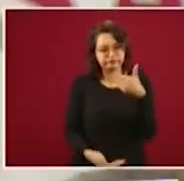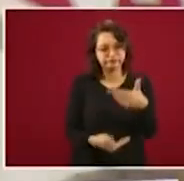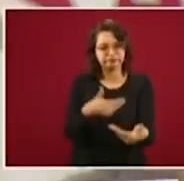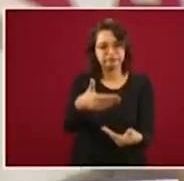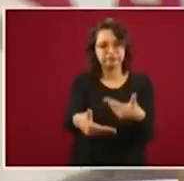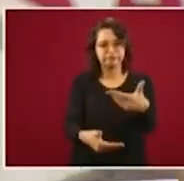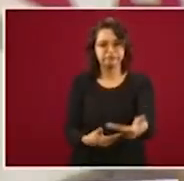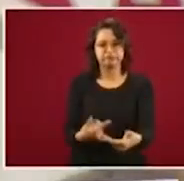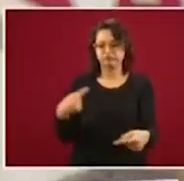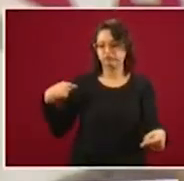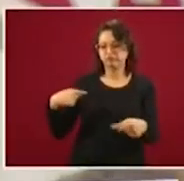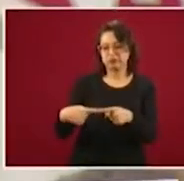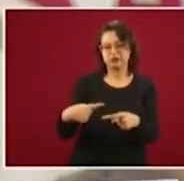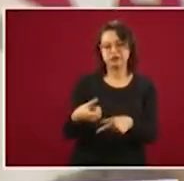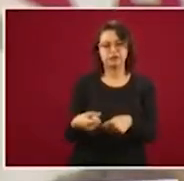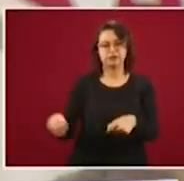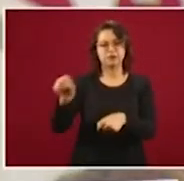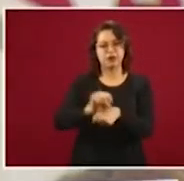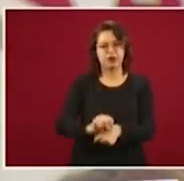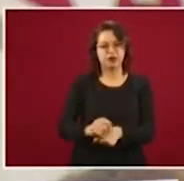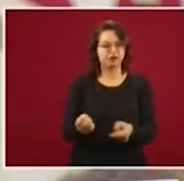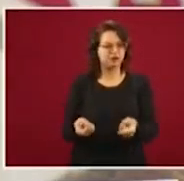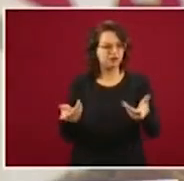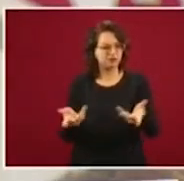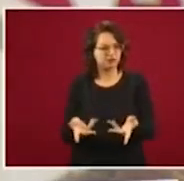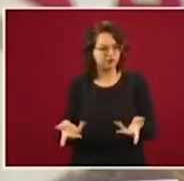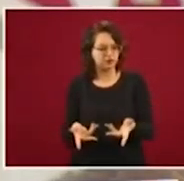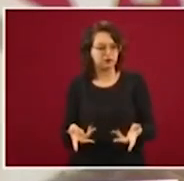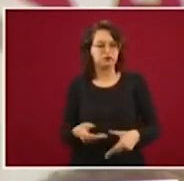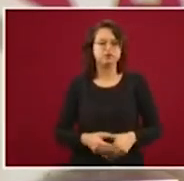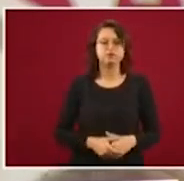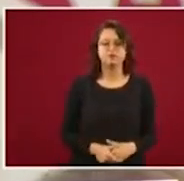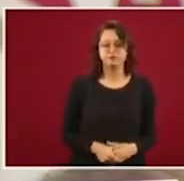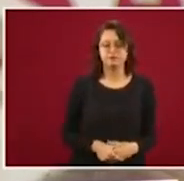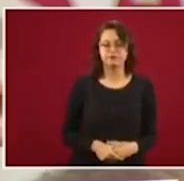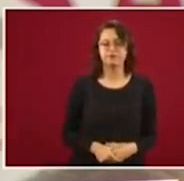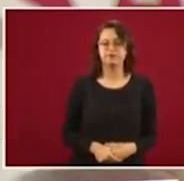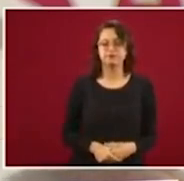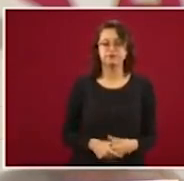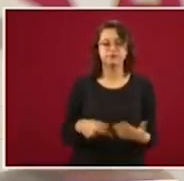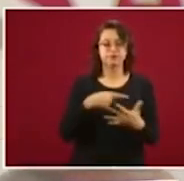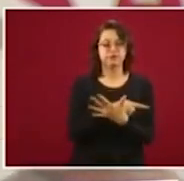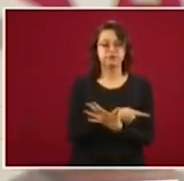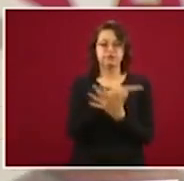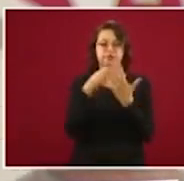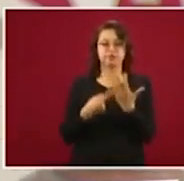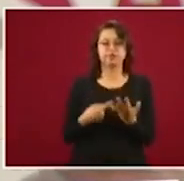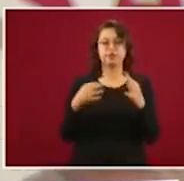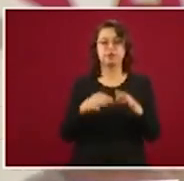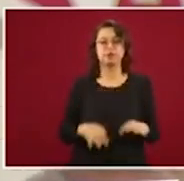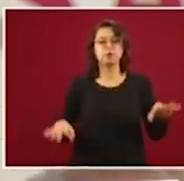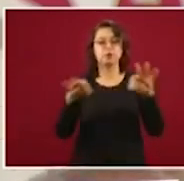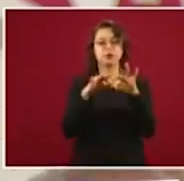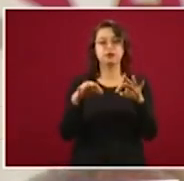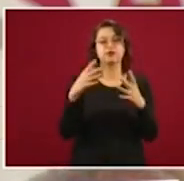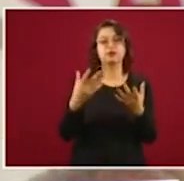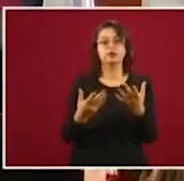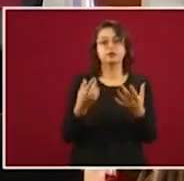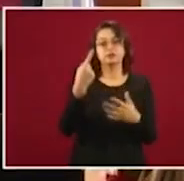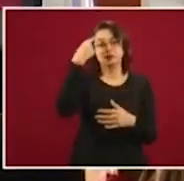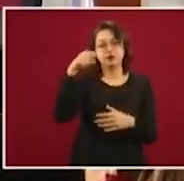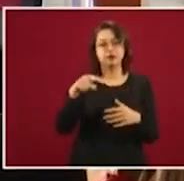en esta última semana, con algunos de los elementos que son claves para cimentar el nuevo